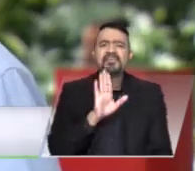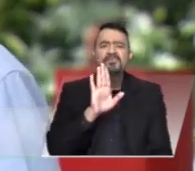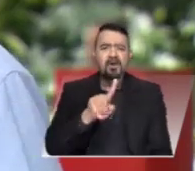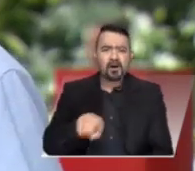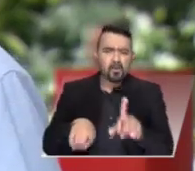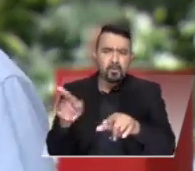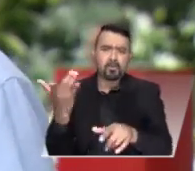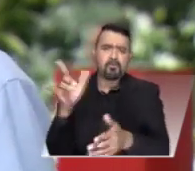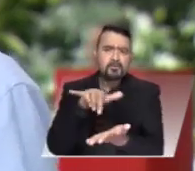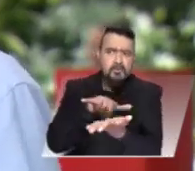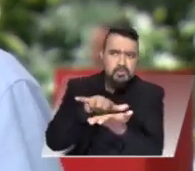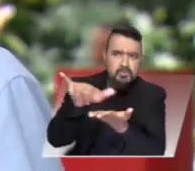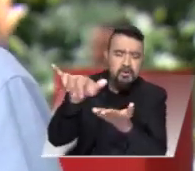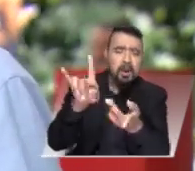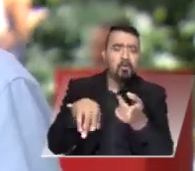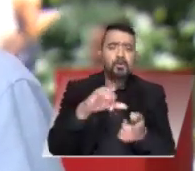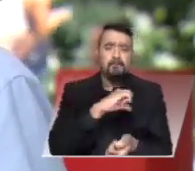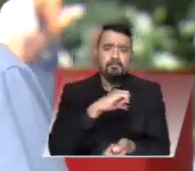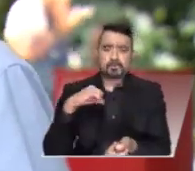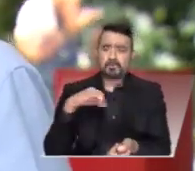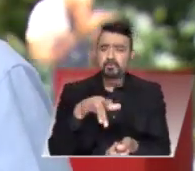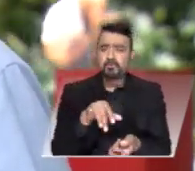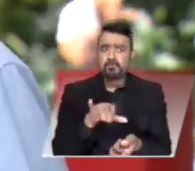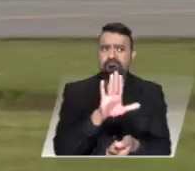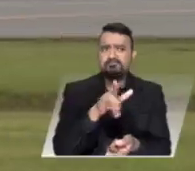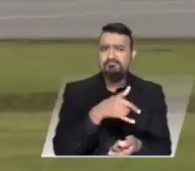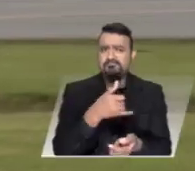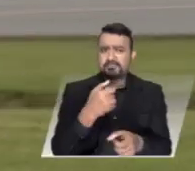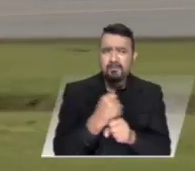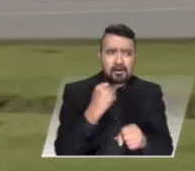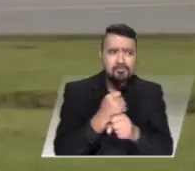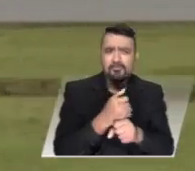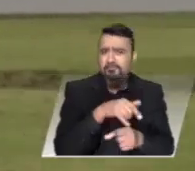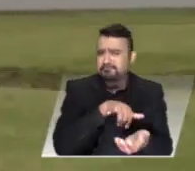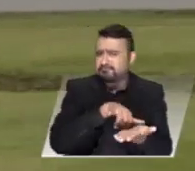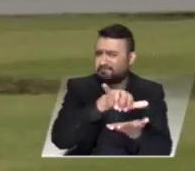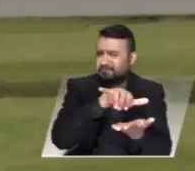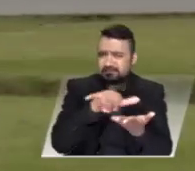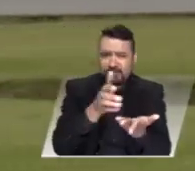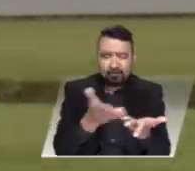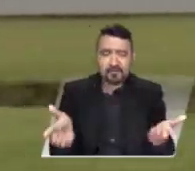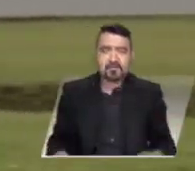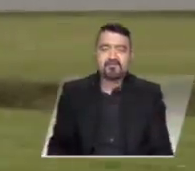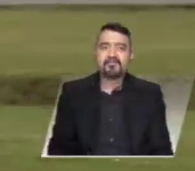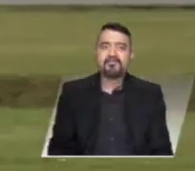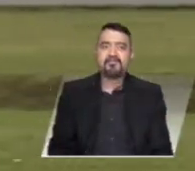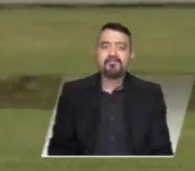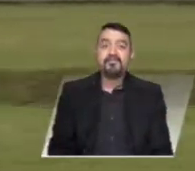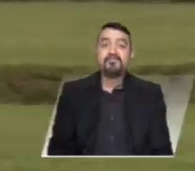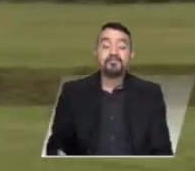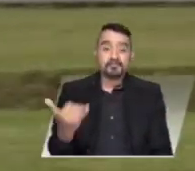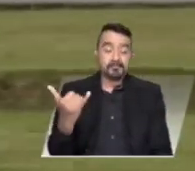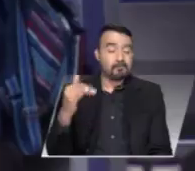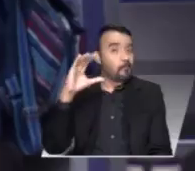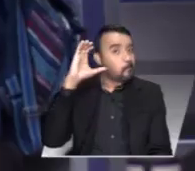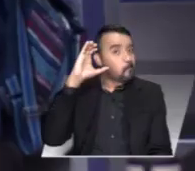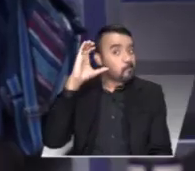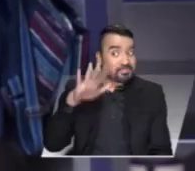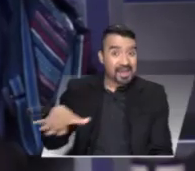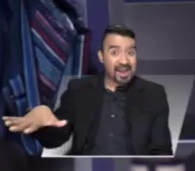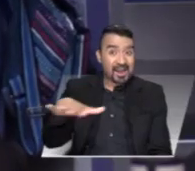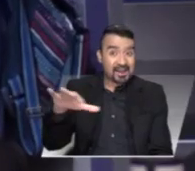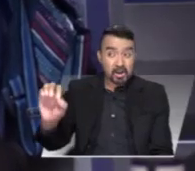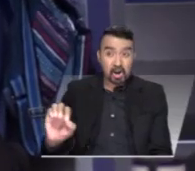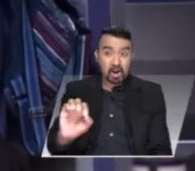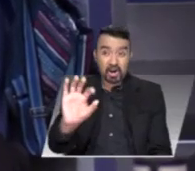aeronaves ejecutivas, aeronaves que conectan regiones. Los cálculos indican que con la declaratoria del Oriente como zona aeroportuaria